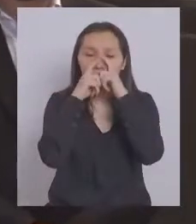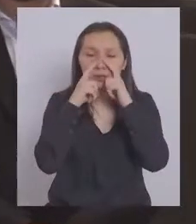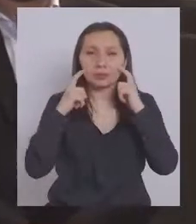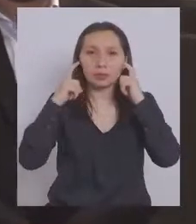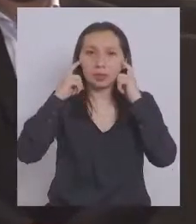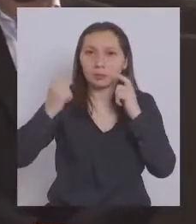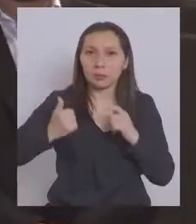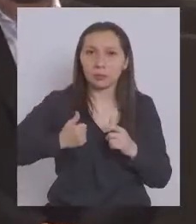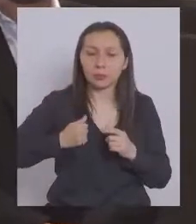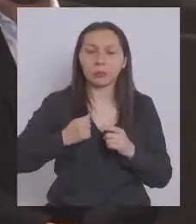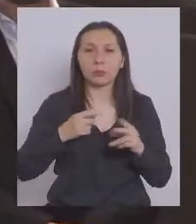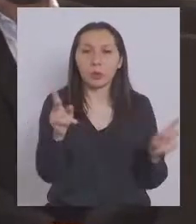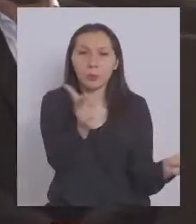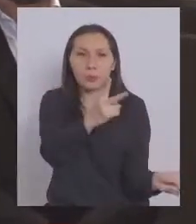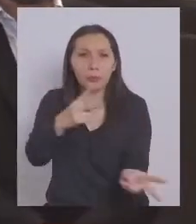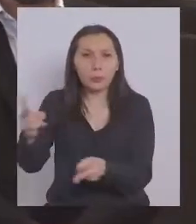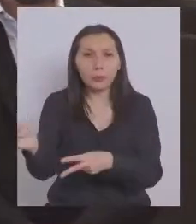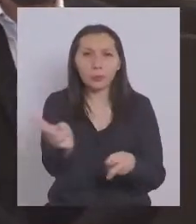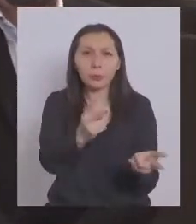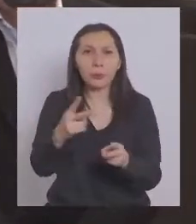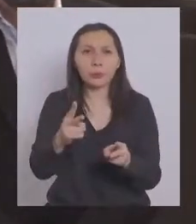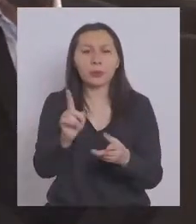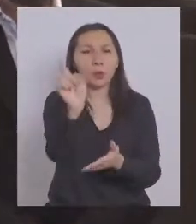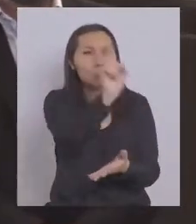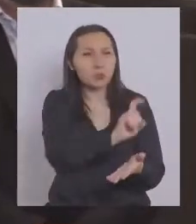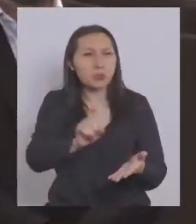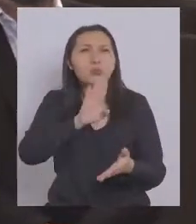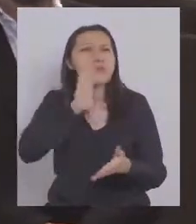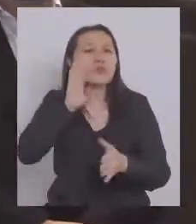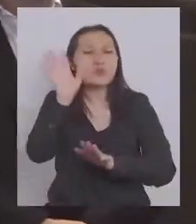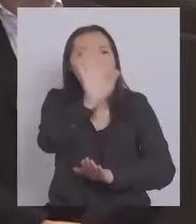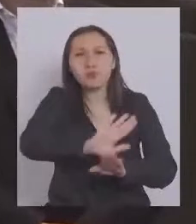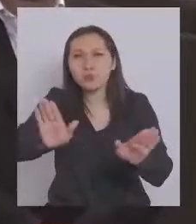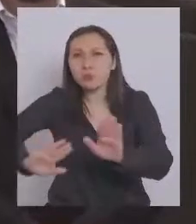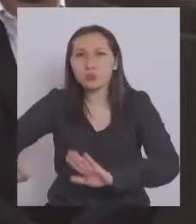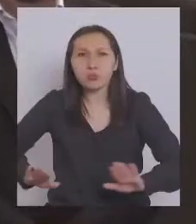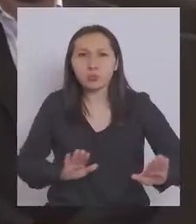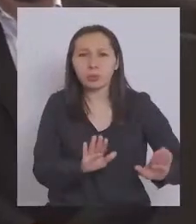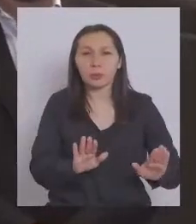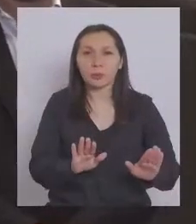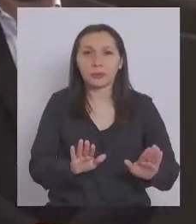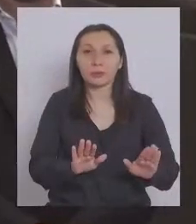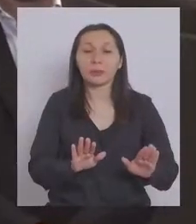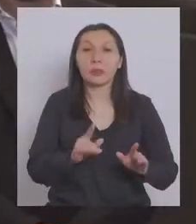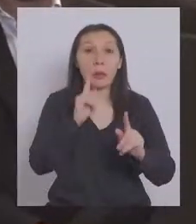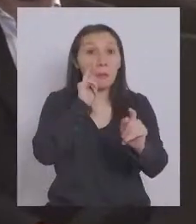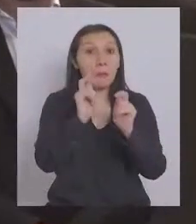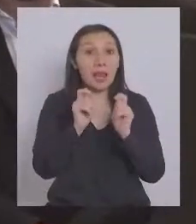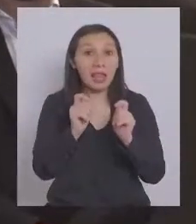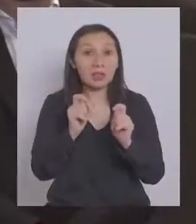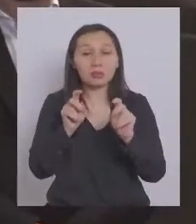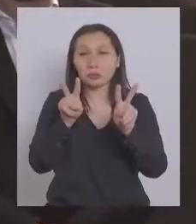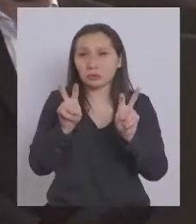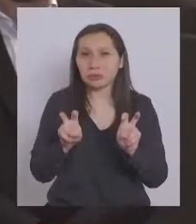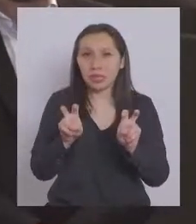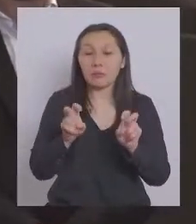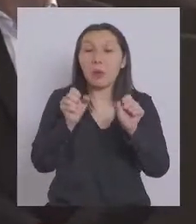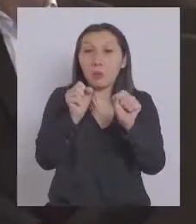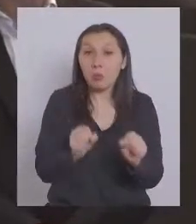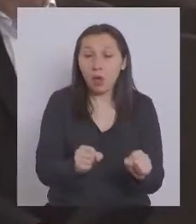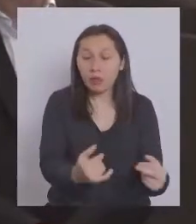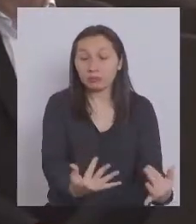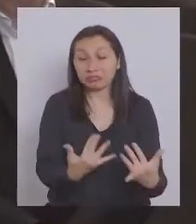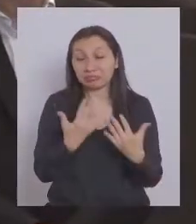mascarilla, ventilación, sanitización, los riesgos de